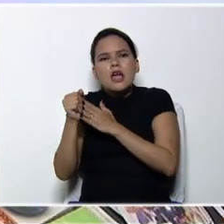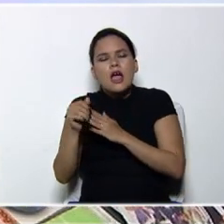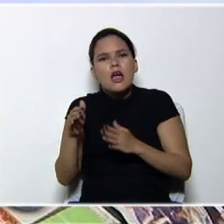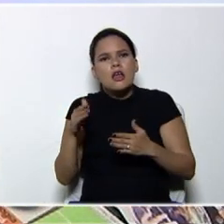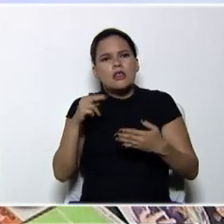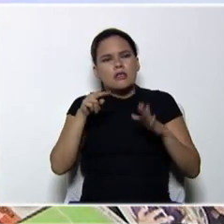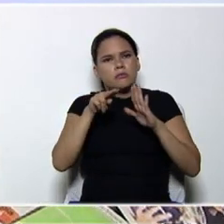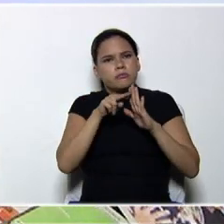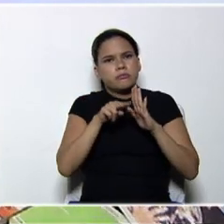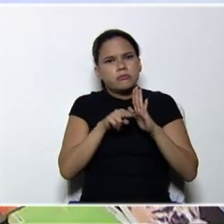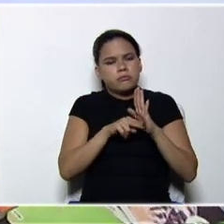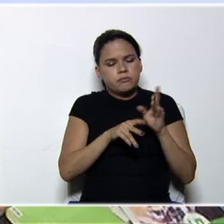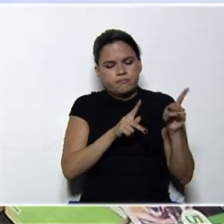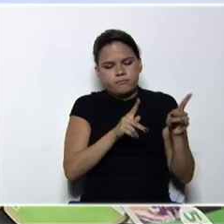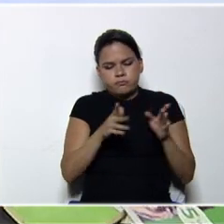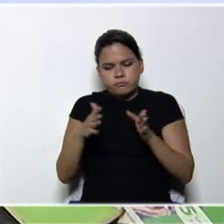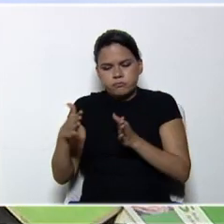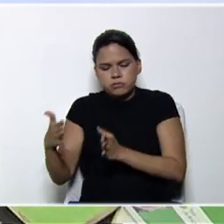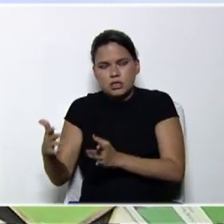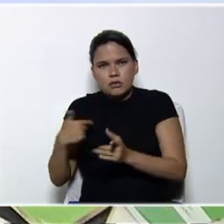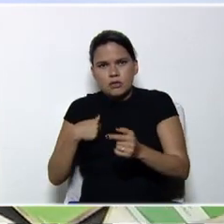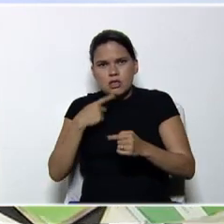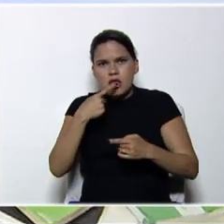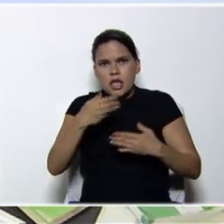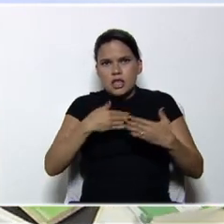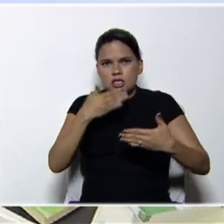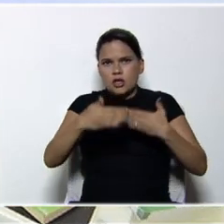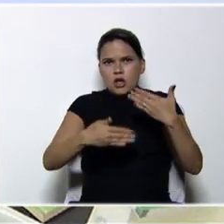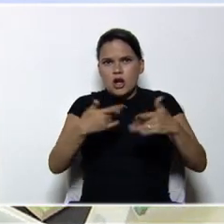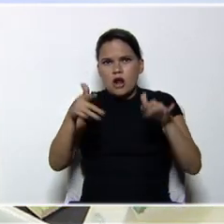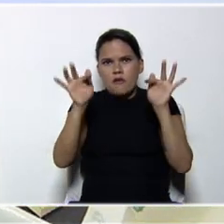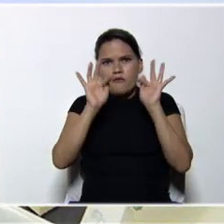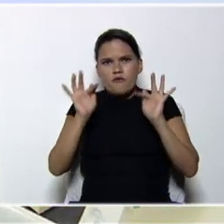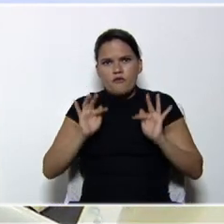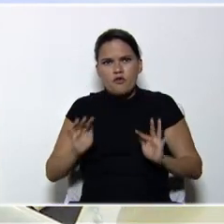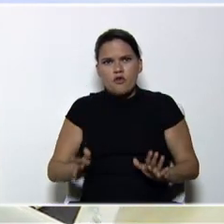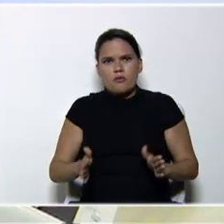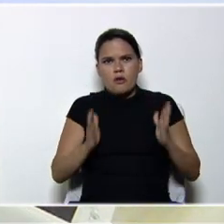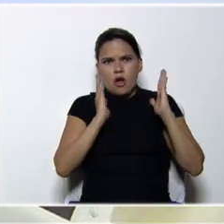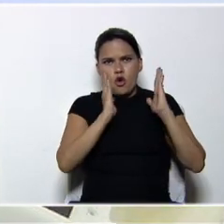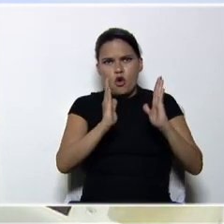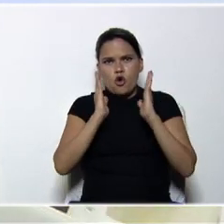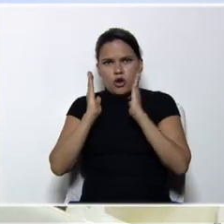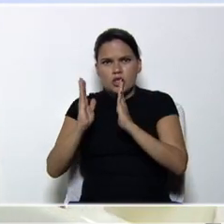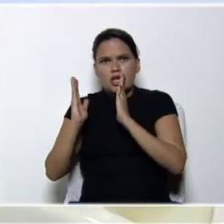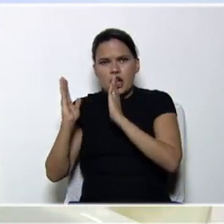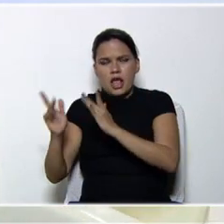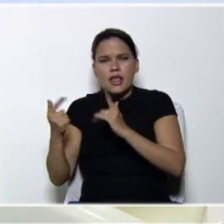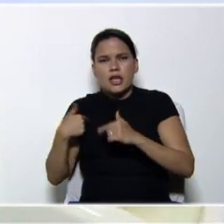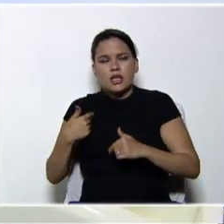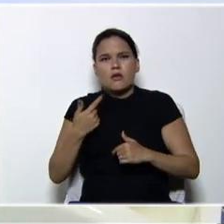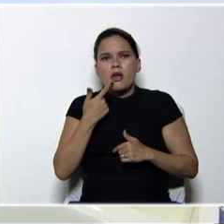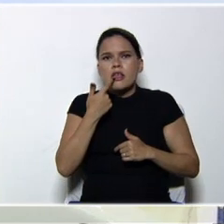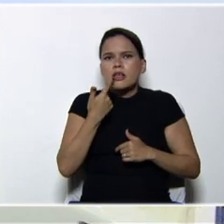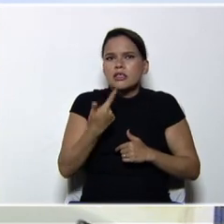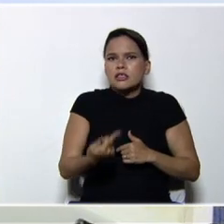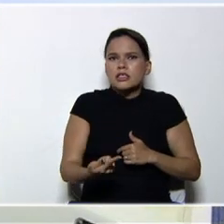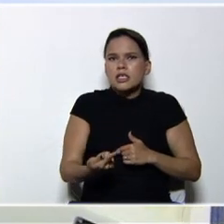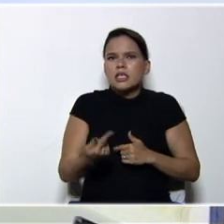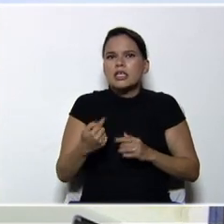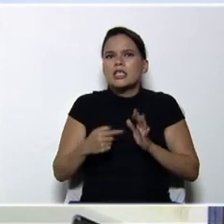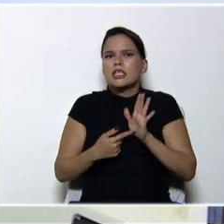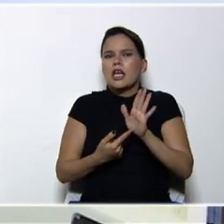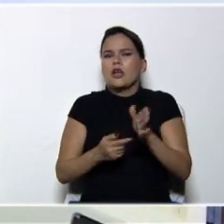nosotros desarrollar una manera ordenada o de pasos que nos va a permitir dar con